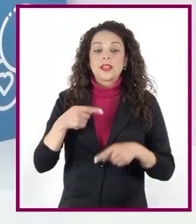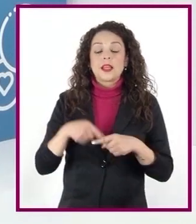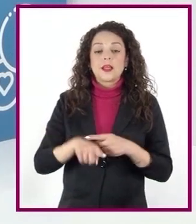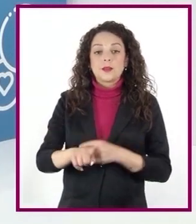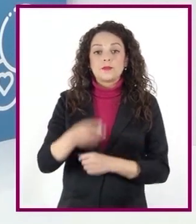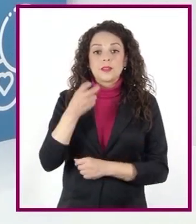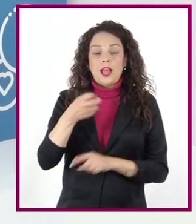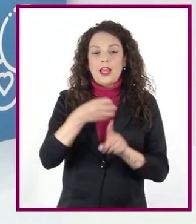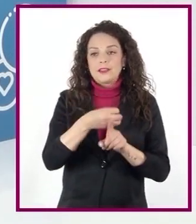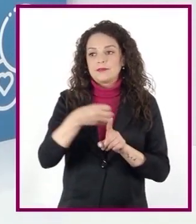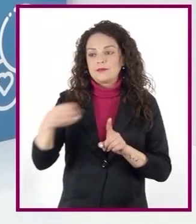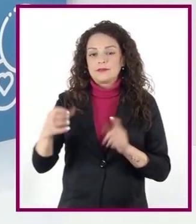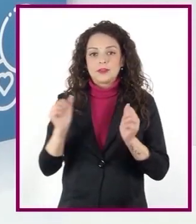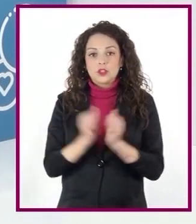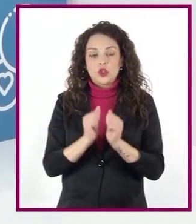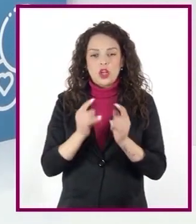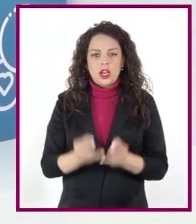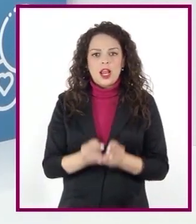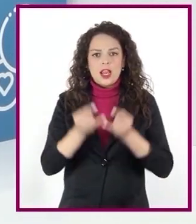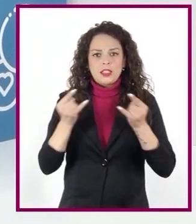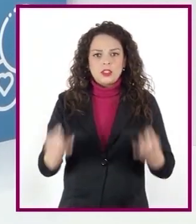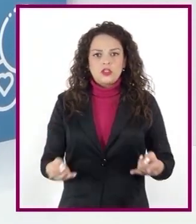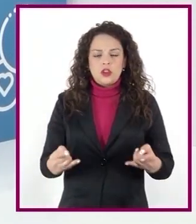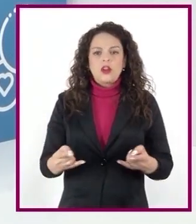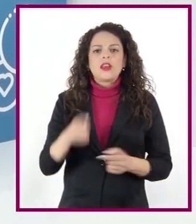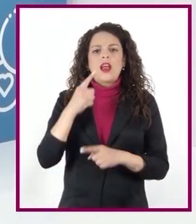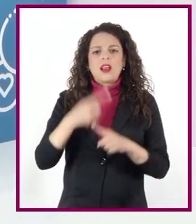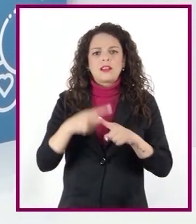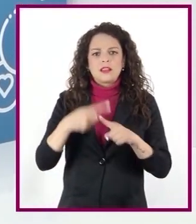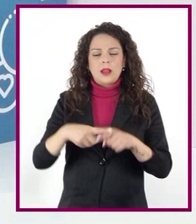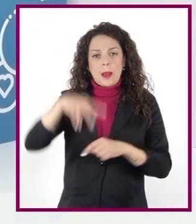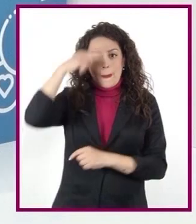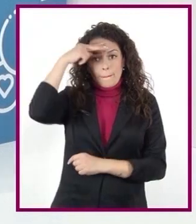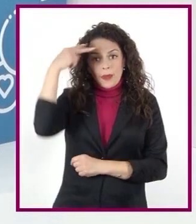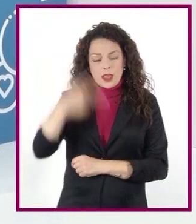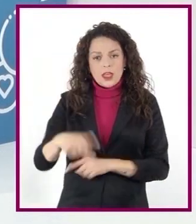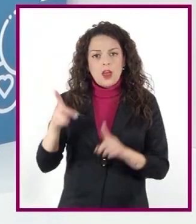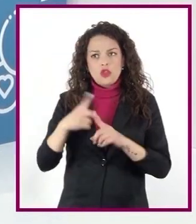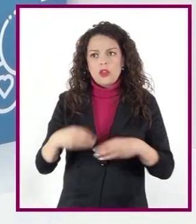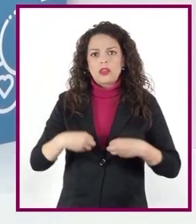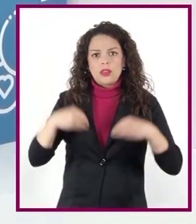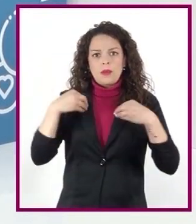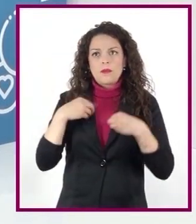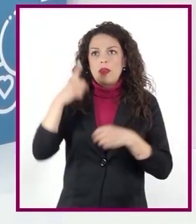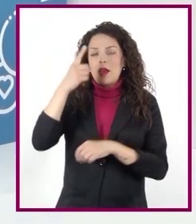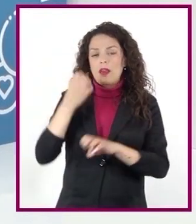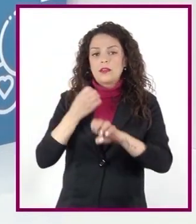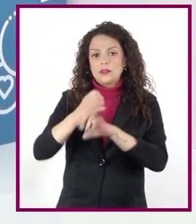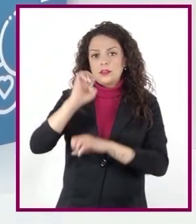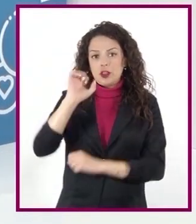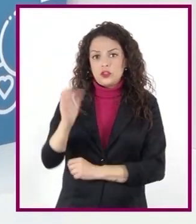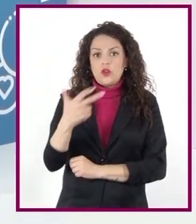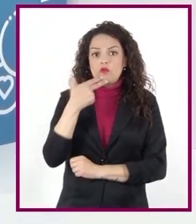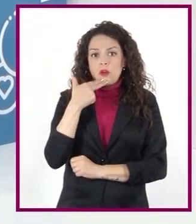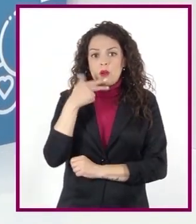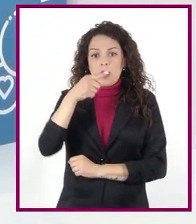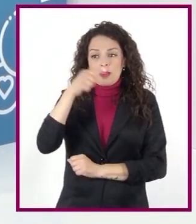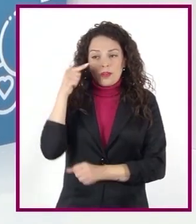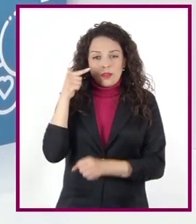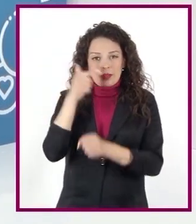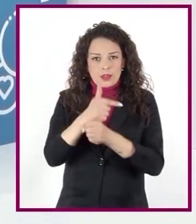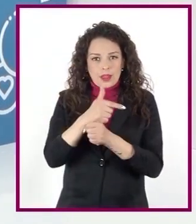Comencemos esta sesión con la historia de un mexicano oriundo del estado de Chihuahua. Identifiquen en este caso